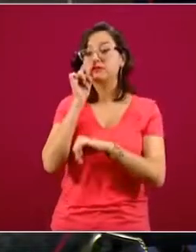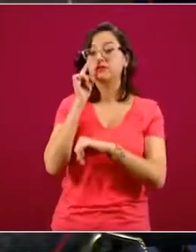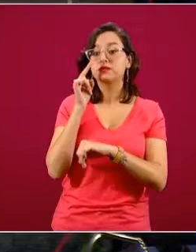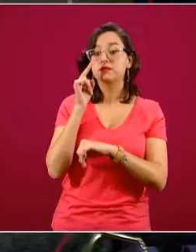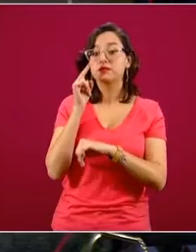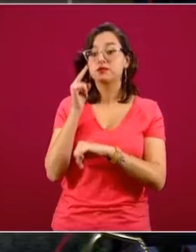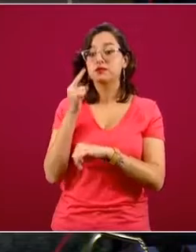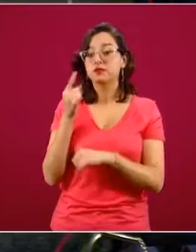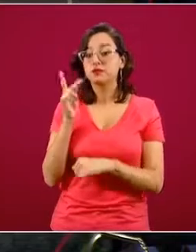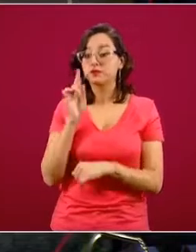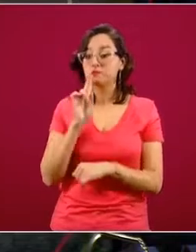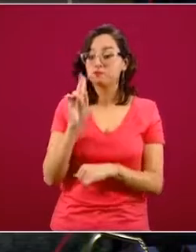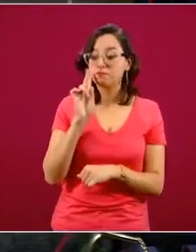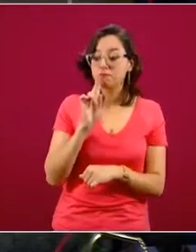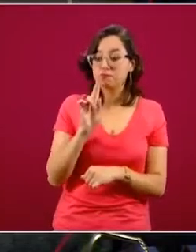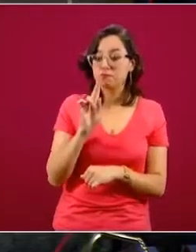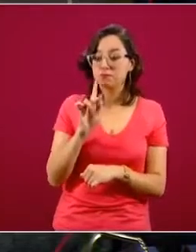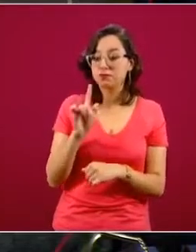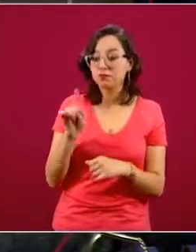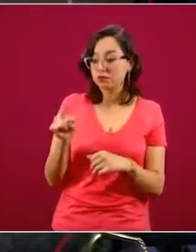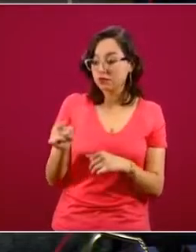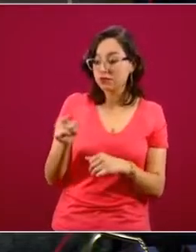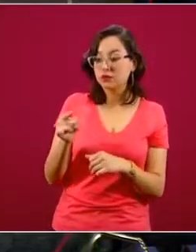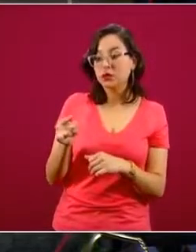a la realización de otros test,